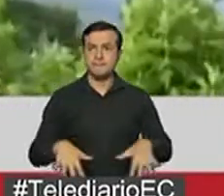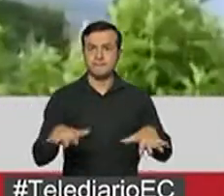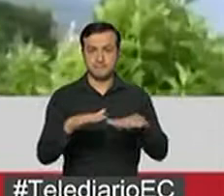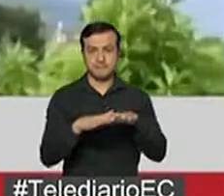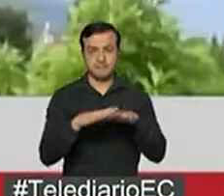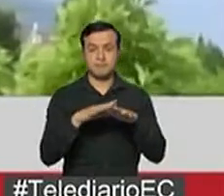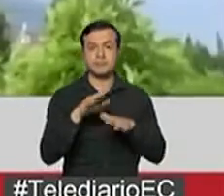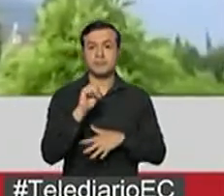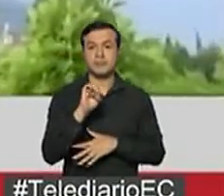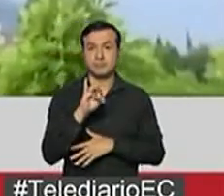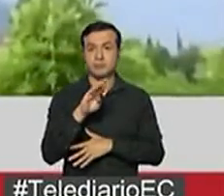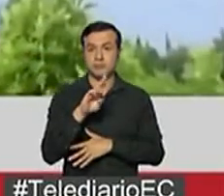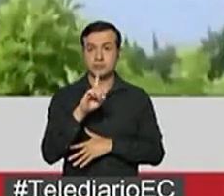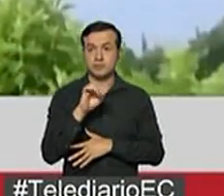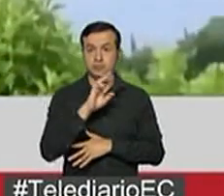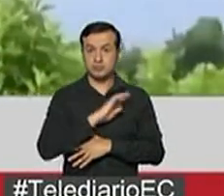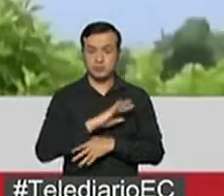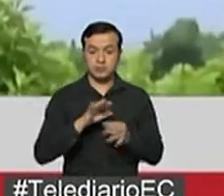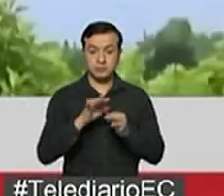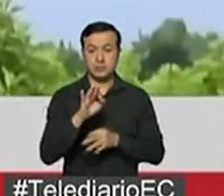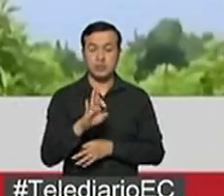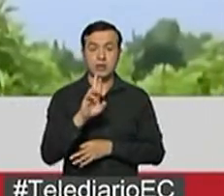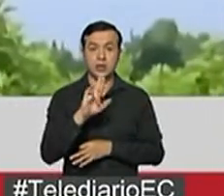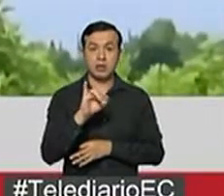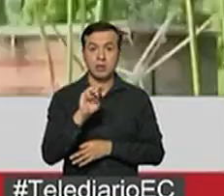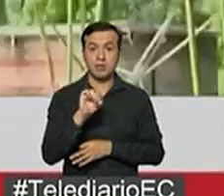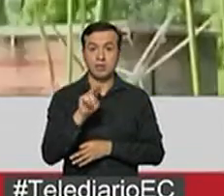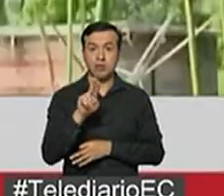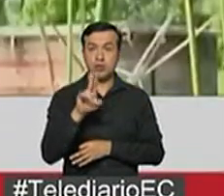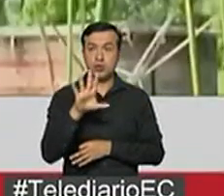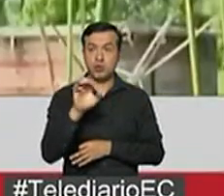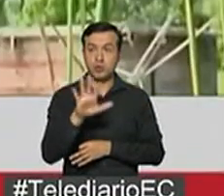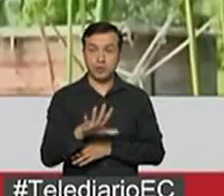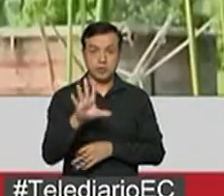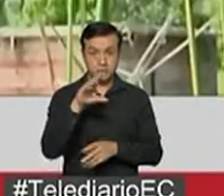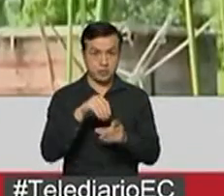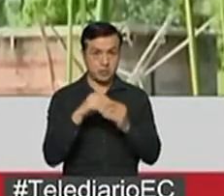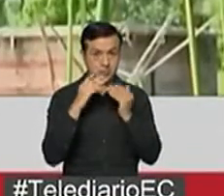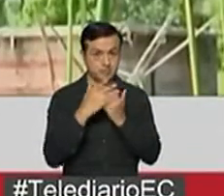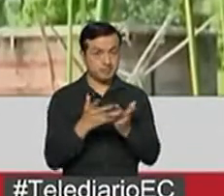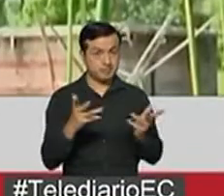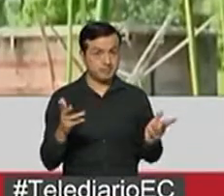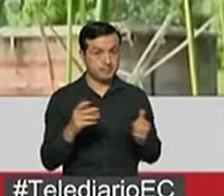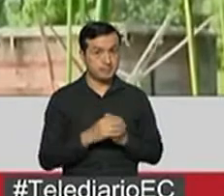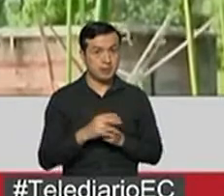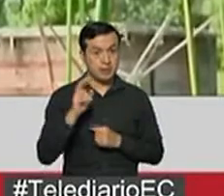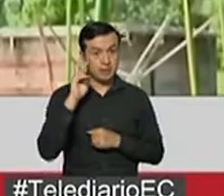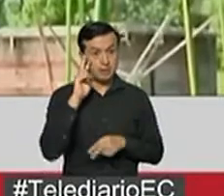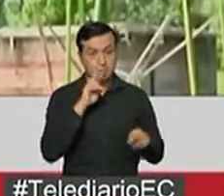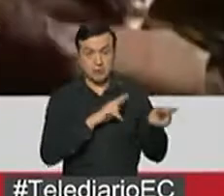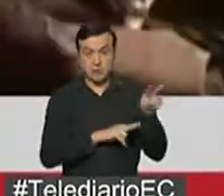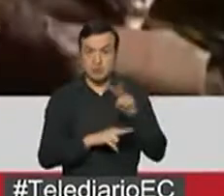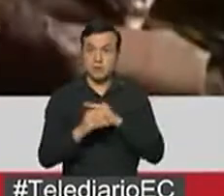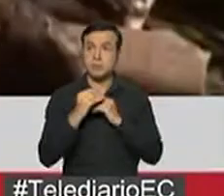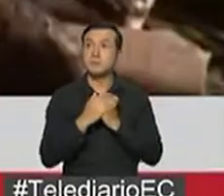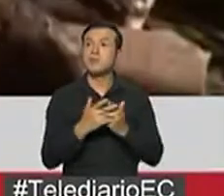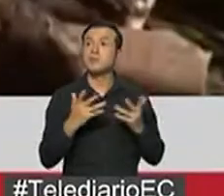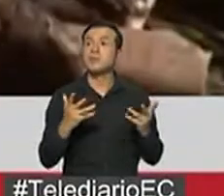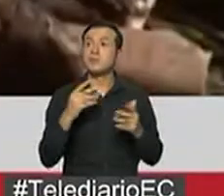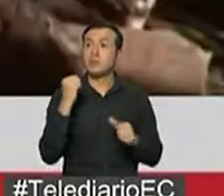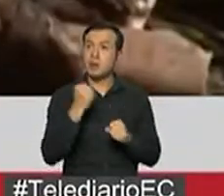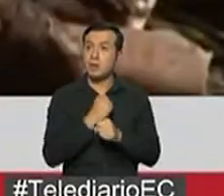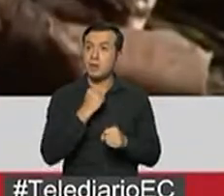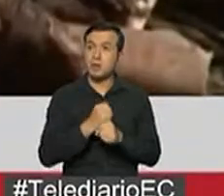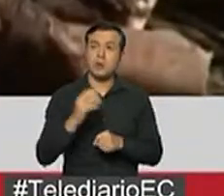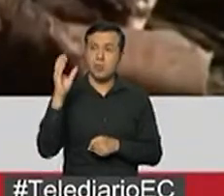el mirador situada en el municipio de tlajomulco en las afueras de guadalajara capital de jalisco la fiscalía mexicana se encuentra realizando labores de